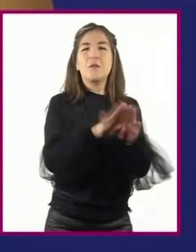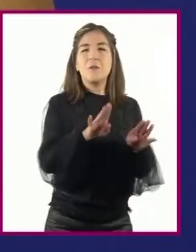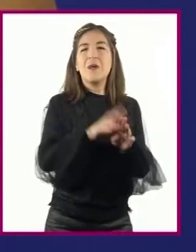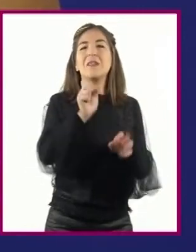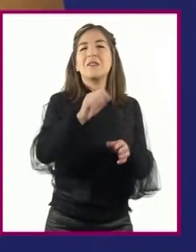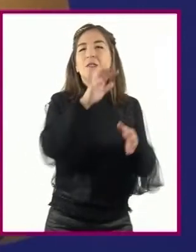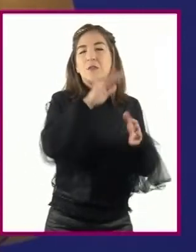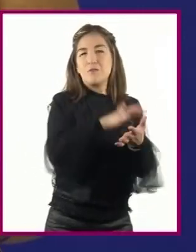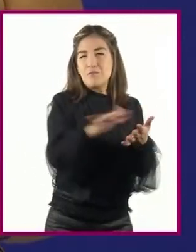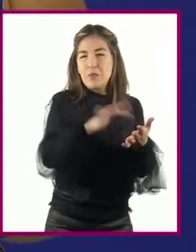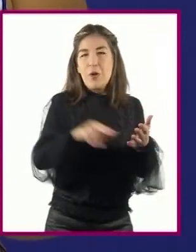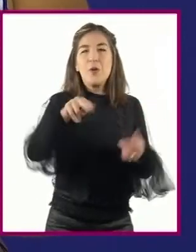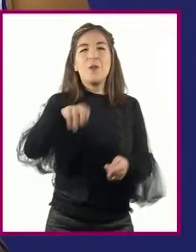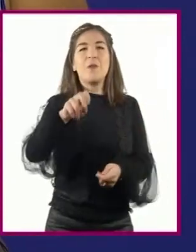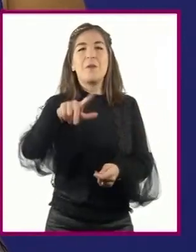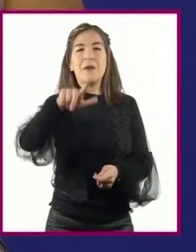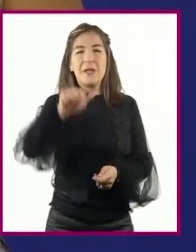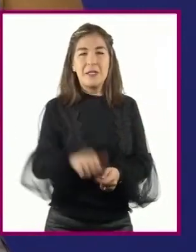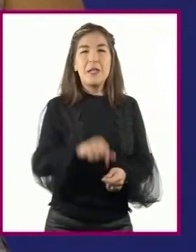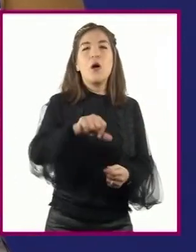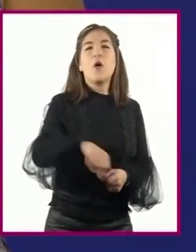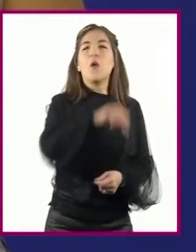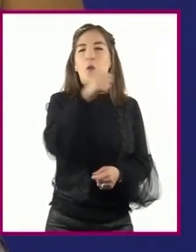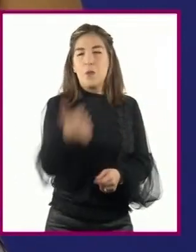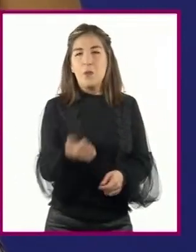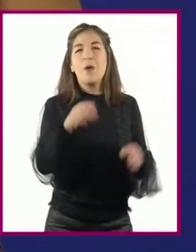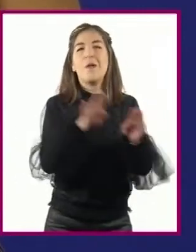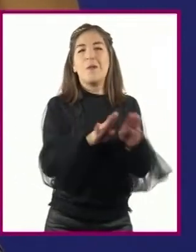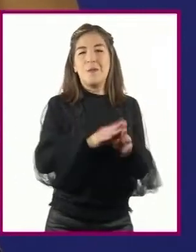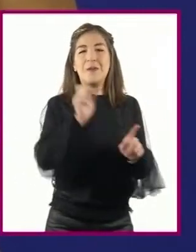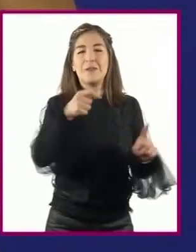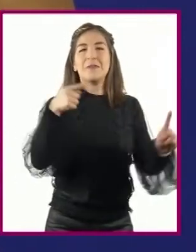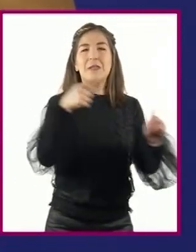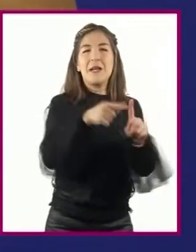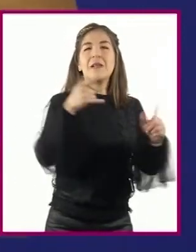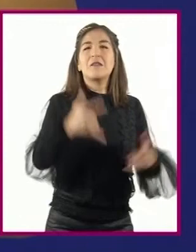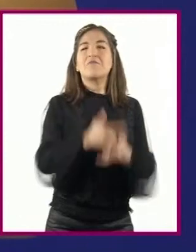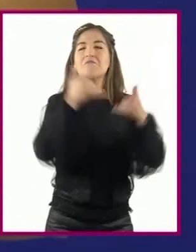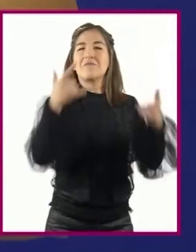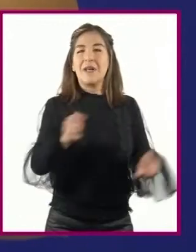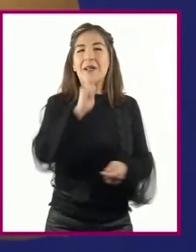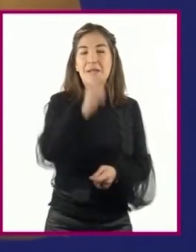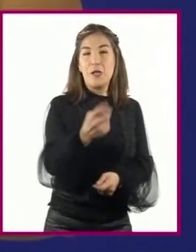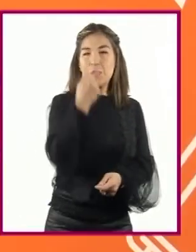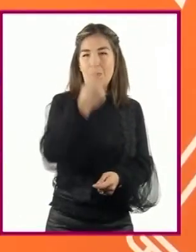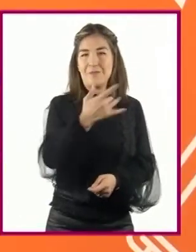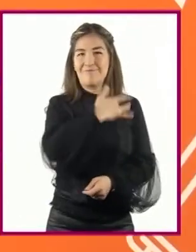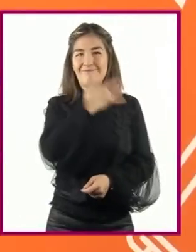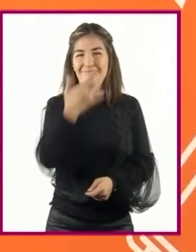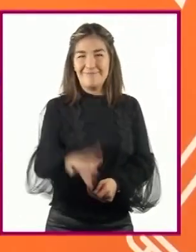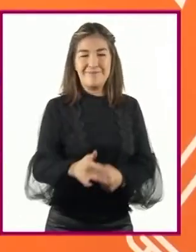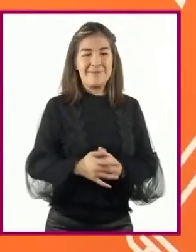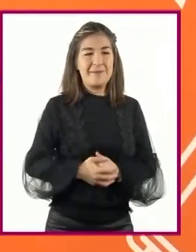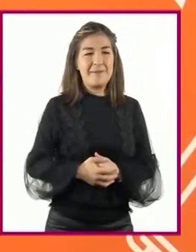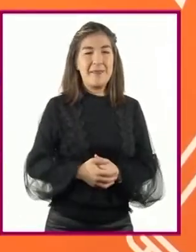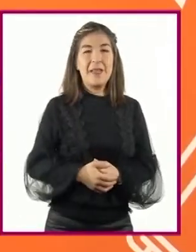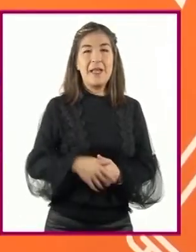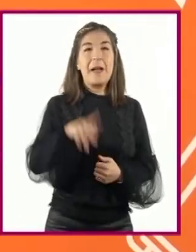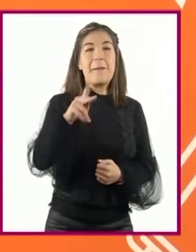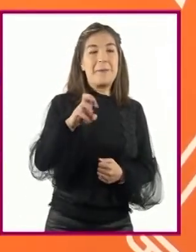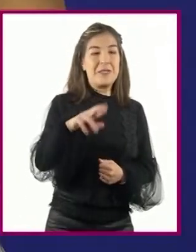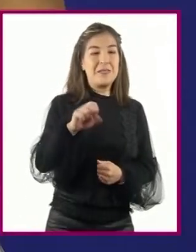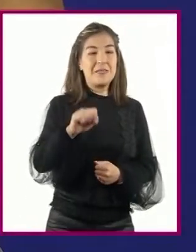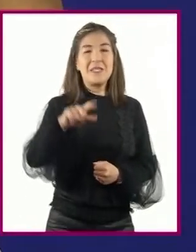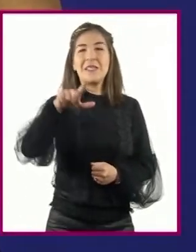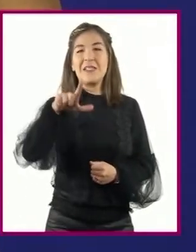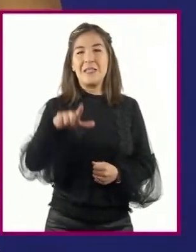pastoril, y esta, que tiene otro perfil, cuenta la historia de dos enamorados, Persiles